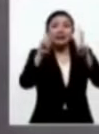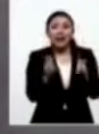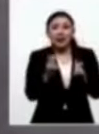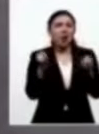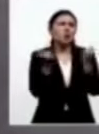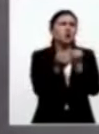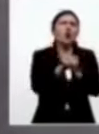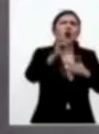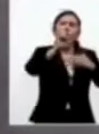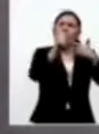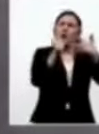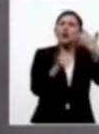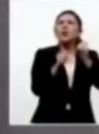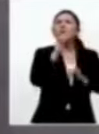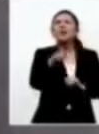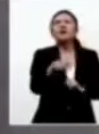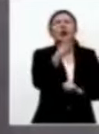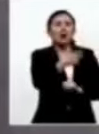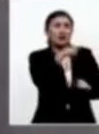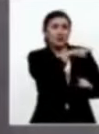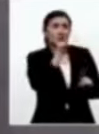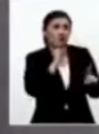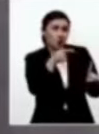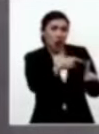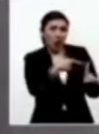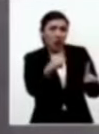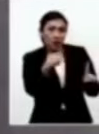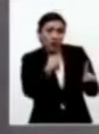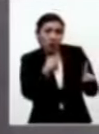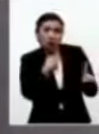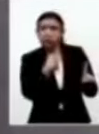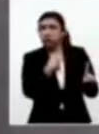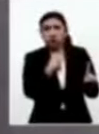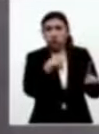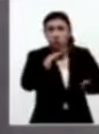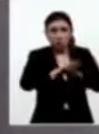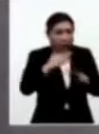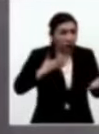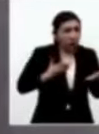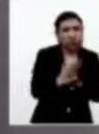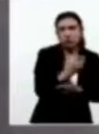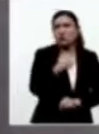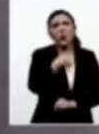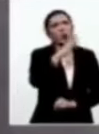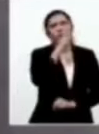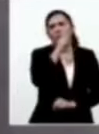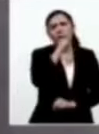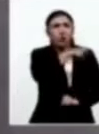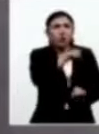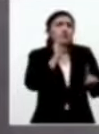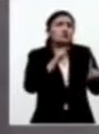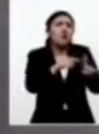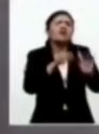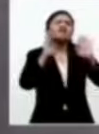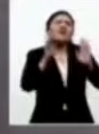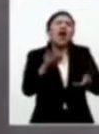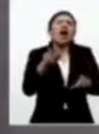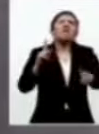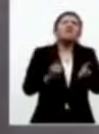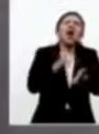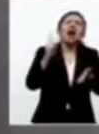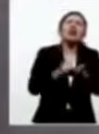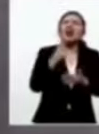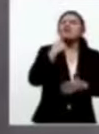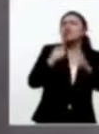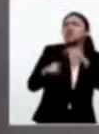y en todos los demás que tienen que ver con ella, yo no tengo ninguna intervención. Esta señora se ha dedicado a hacer